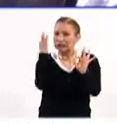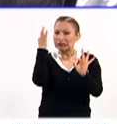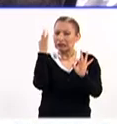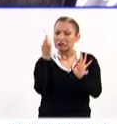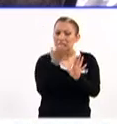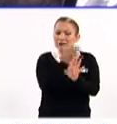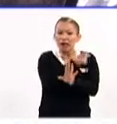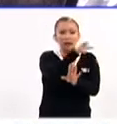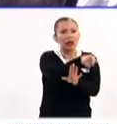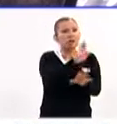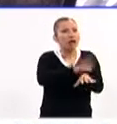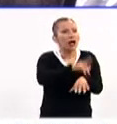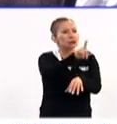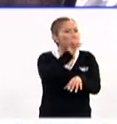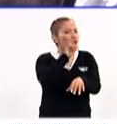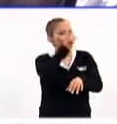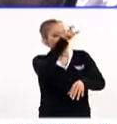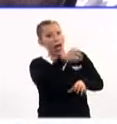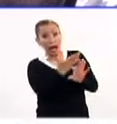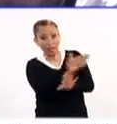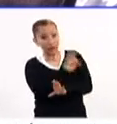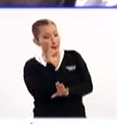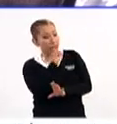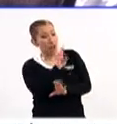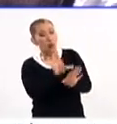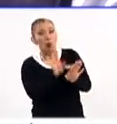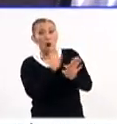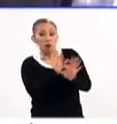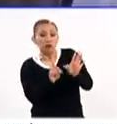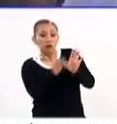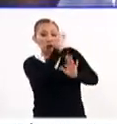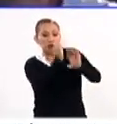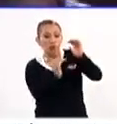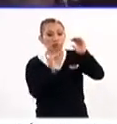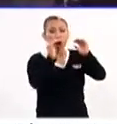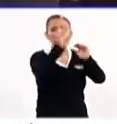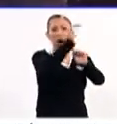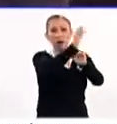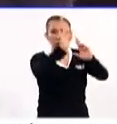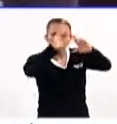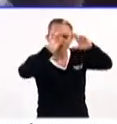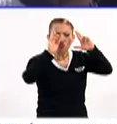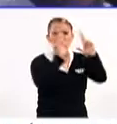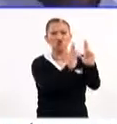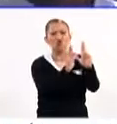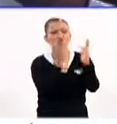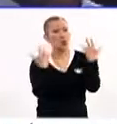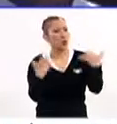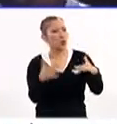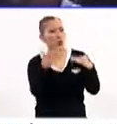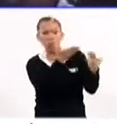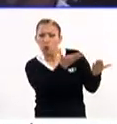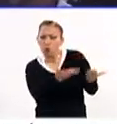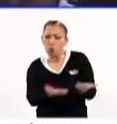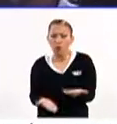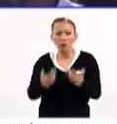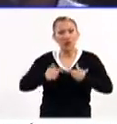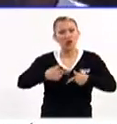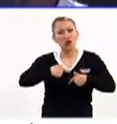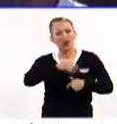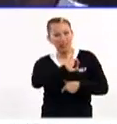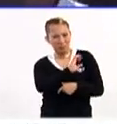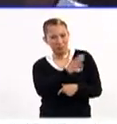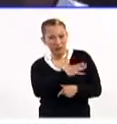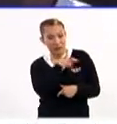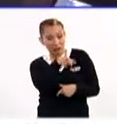bien, pues era más bien vista como una especie de deidad, una diosa que recibió a los conquistadores, y